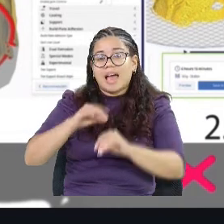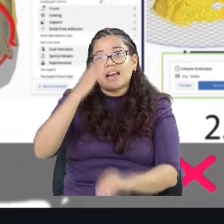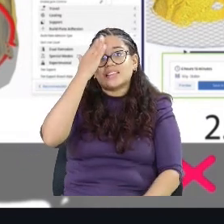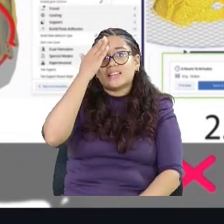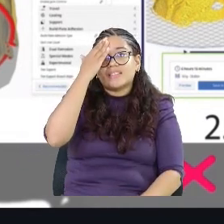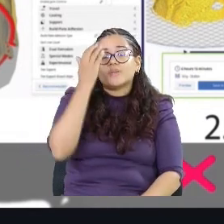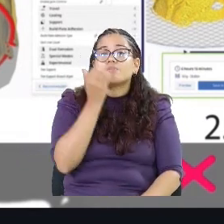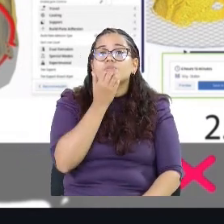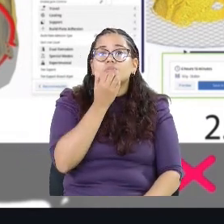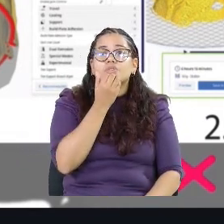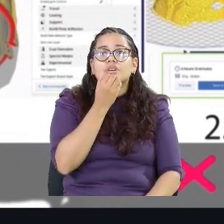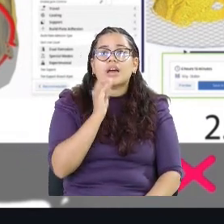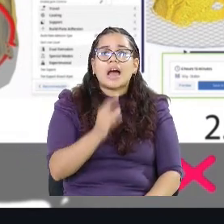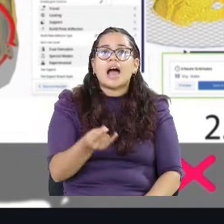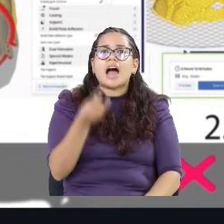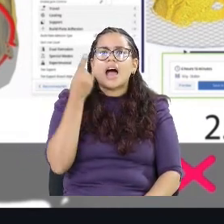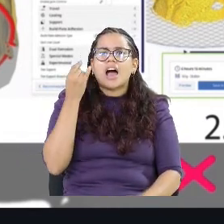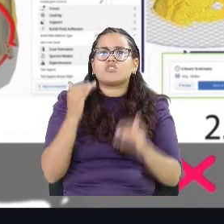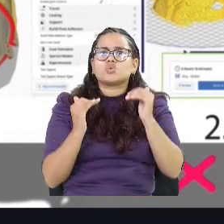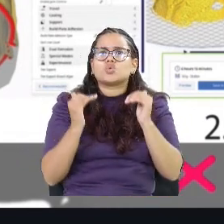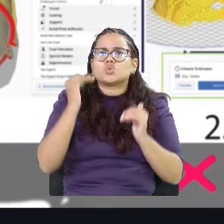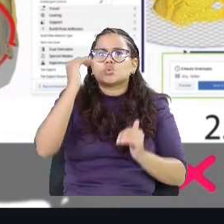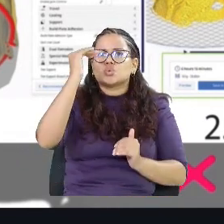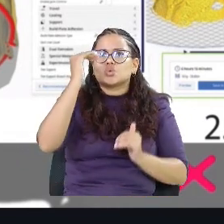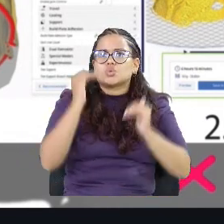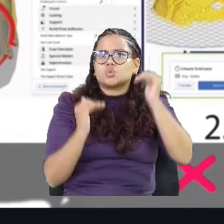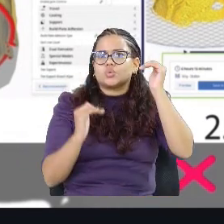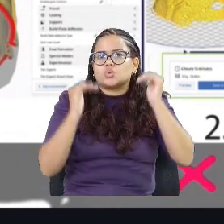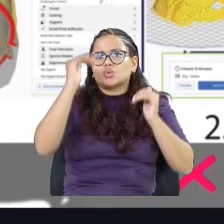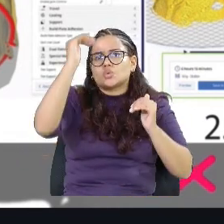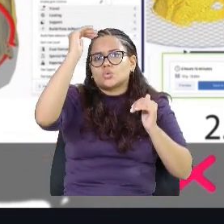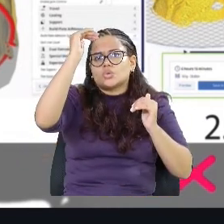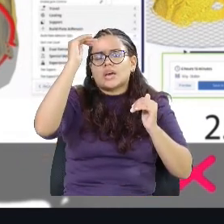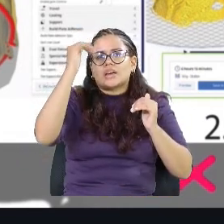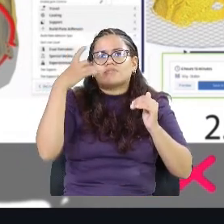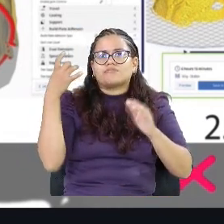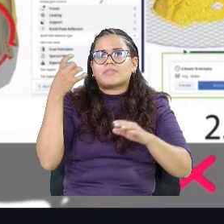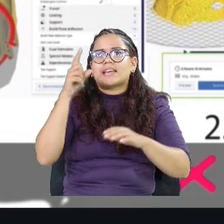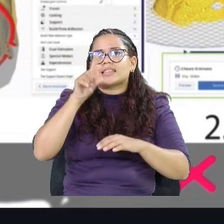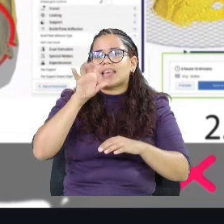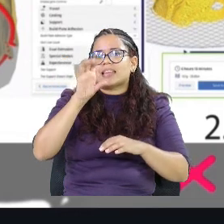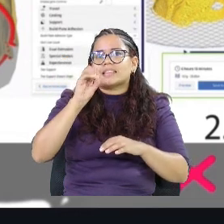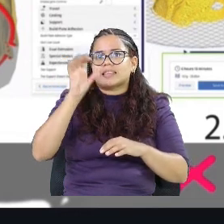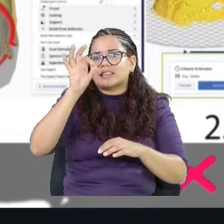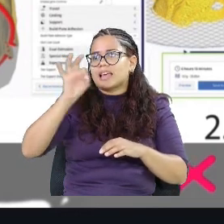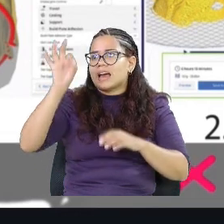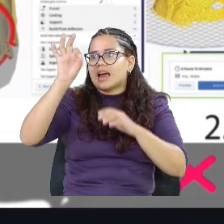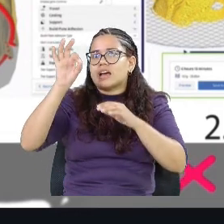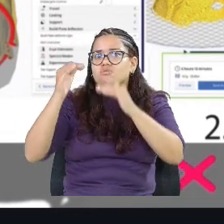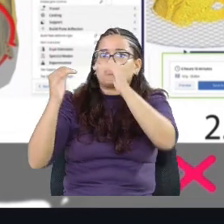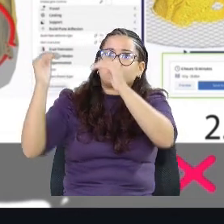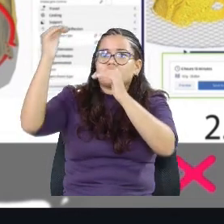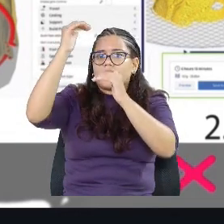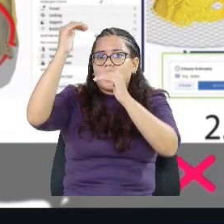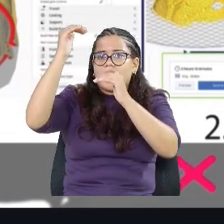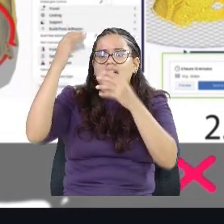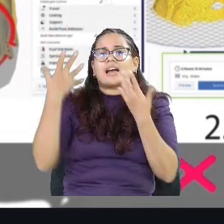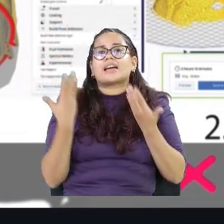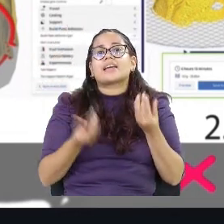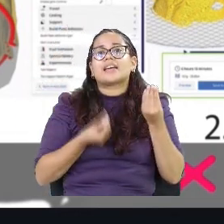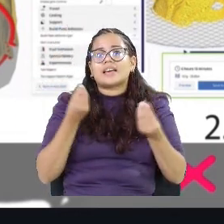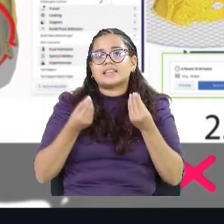problema es que hay unas elevaciones que sobrepasan esos 60 grados, pues aquí tratamos